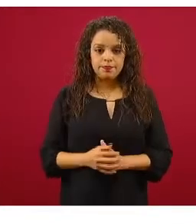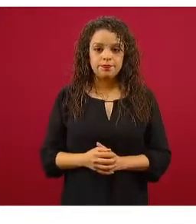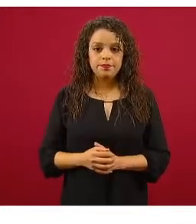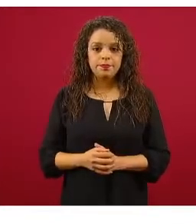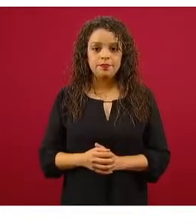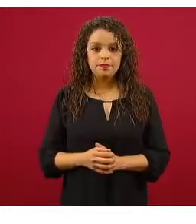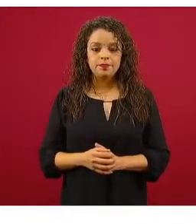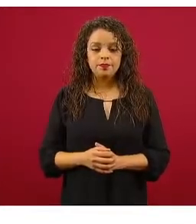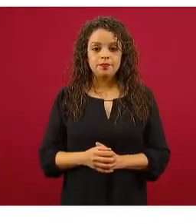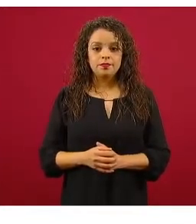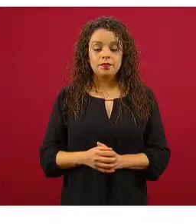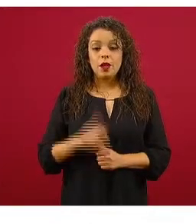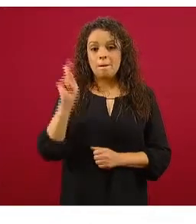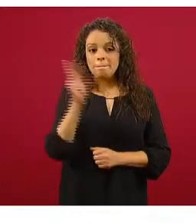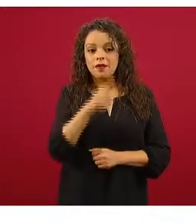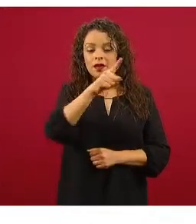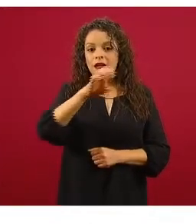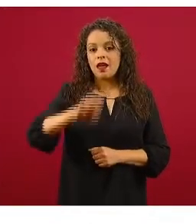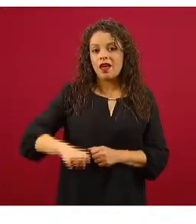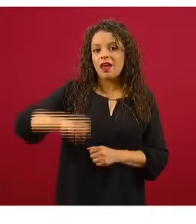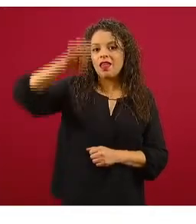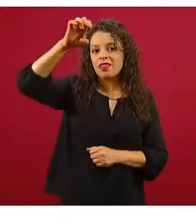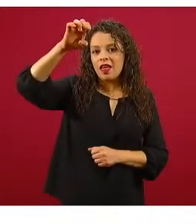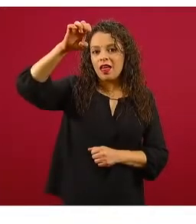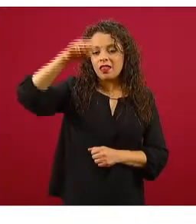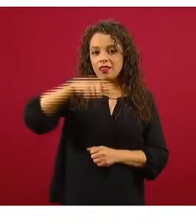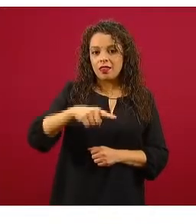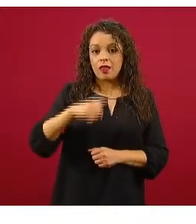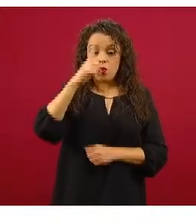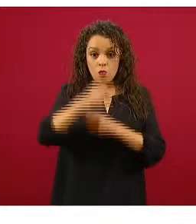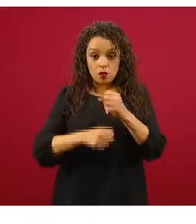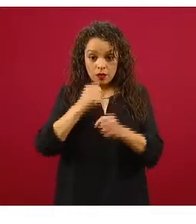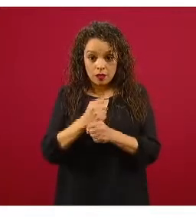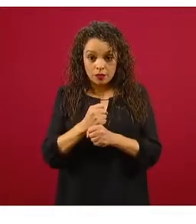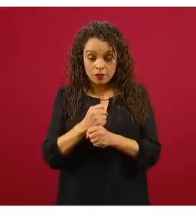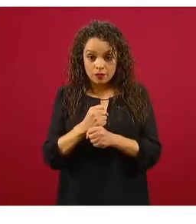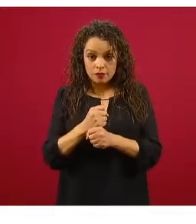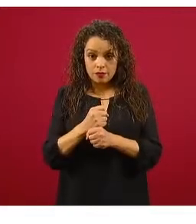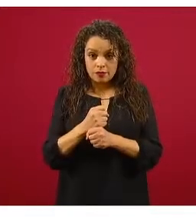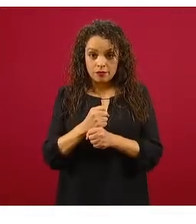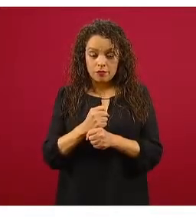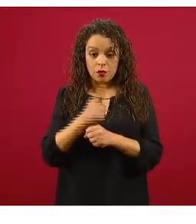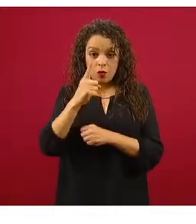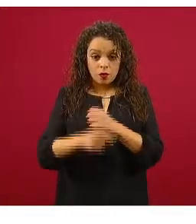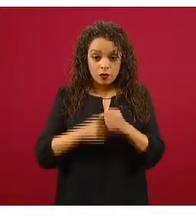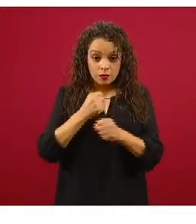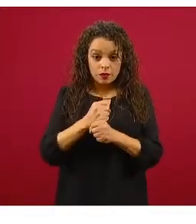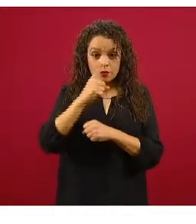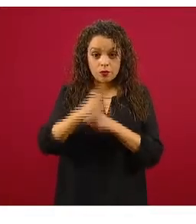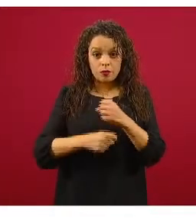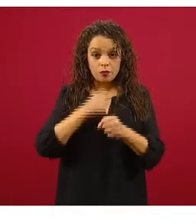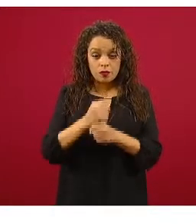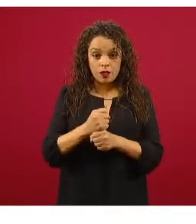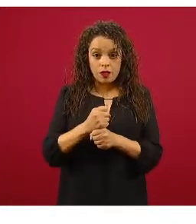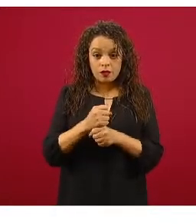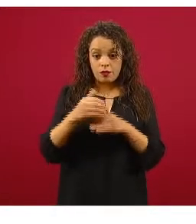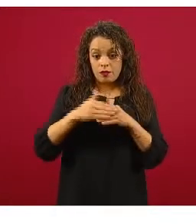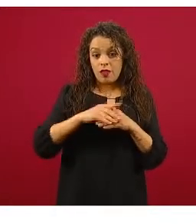Para la edad aumenta por cada año cumplido después de los 20 años